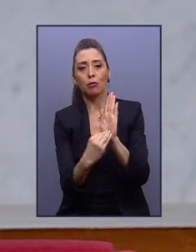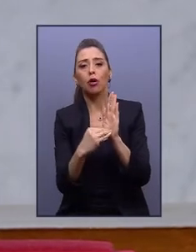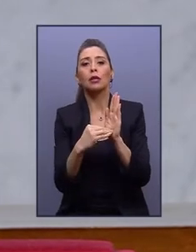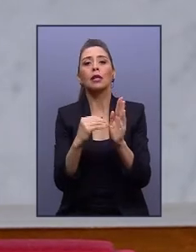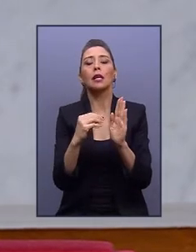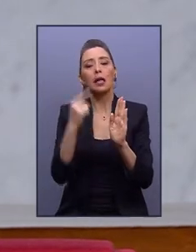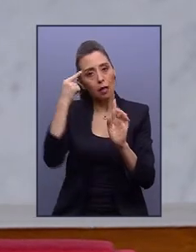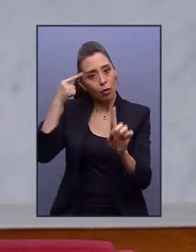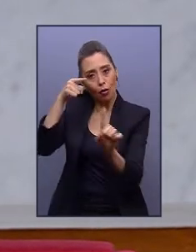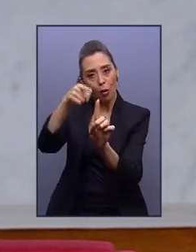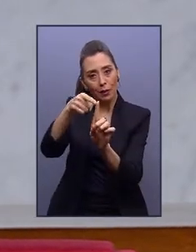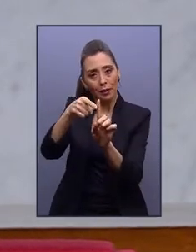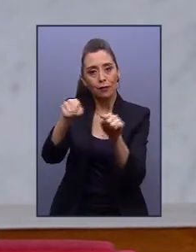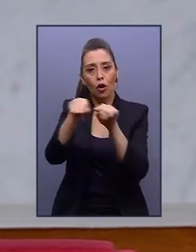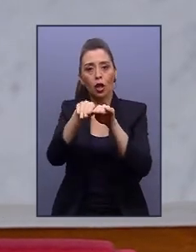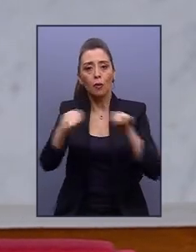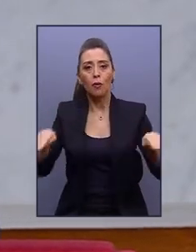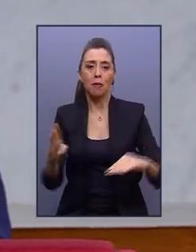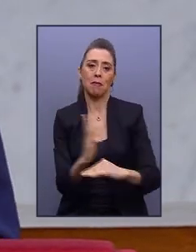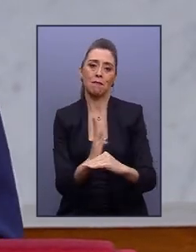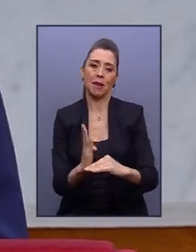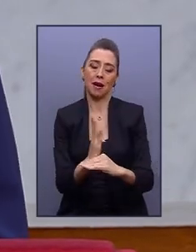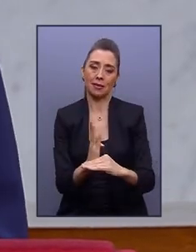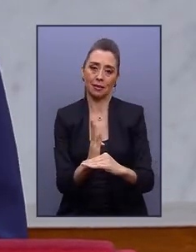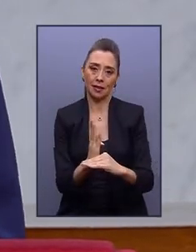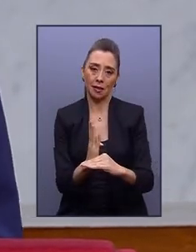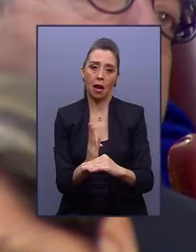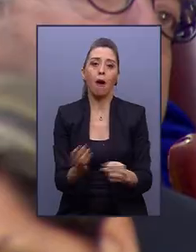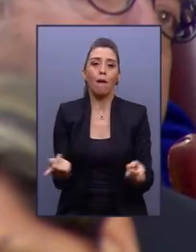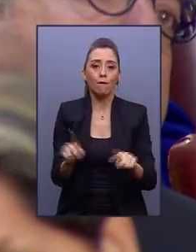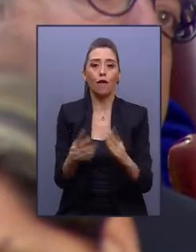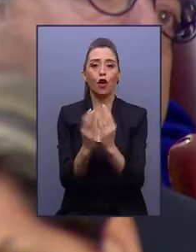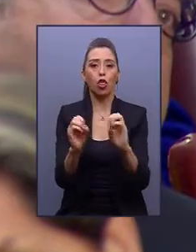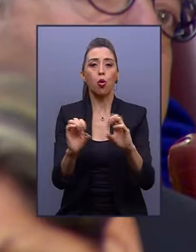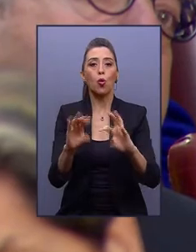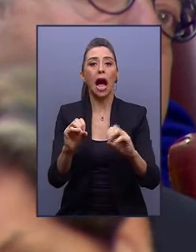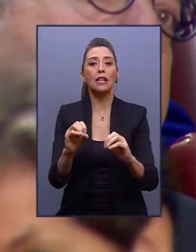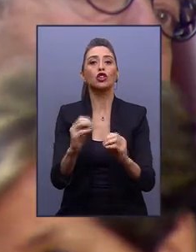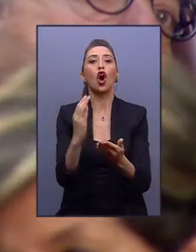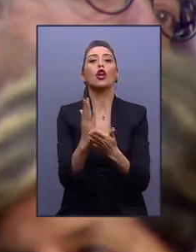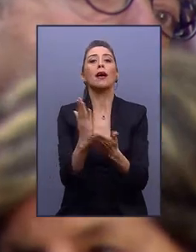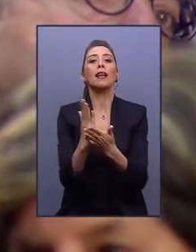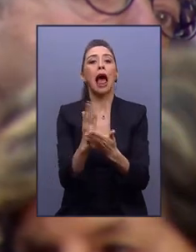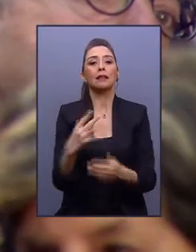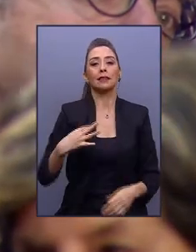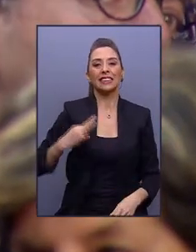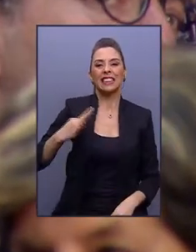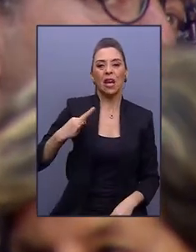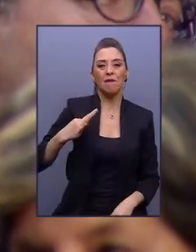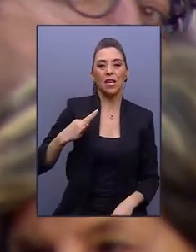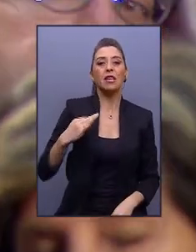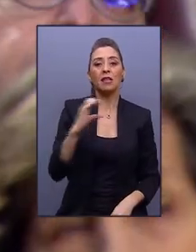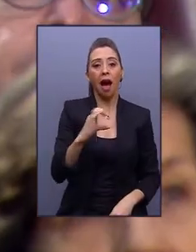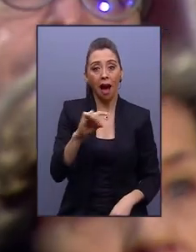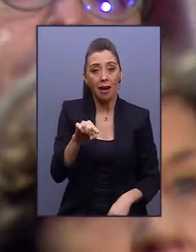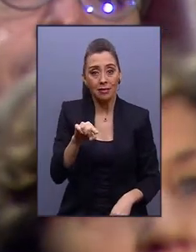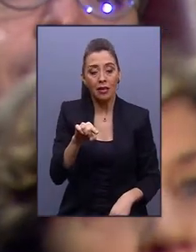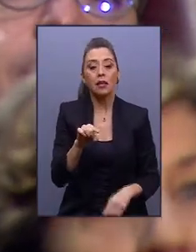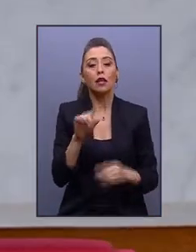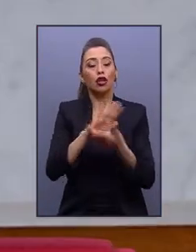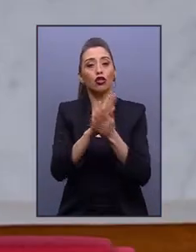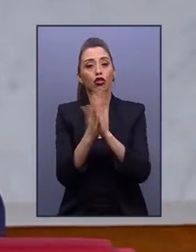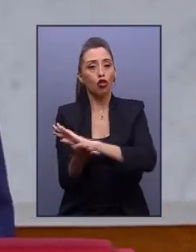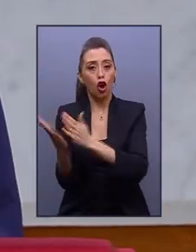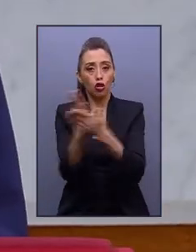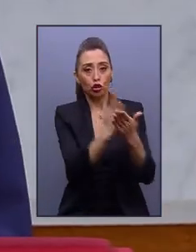y este propósito de equidad básica. Y repusimos la educación cívica en todos los colegios, porque la vida escolar es la puerta de entrada